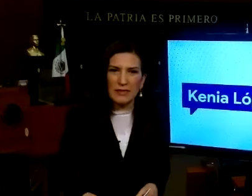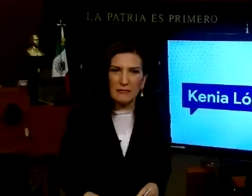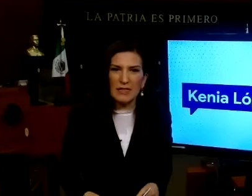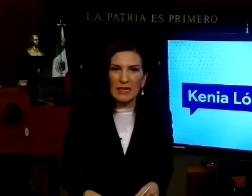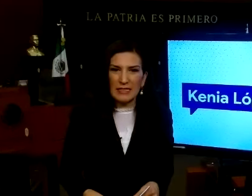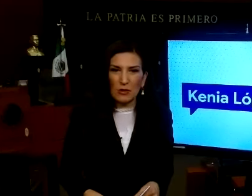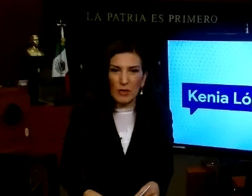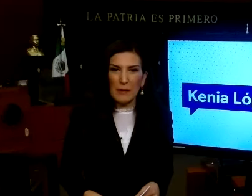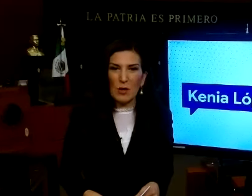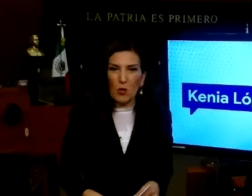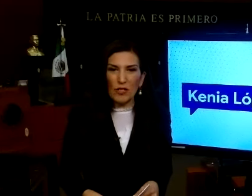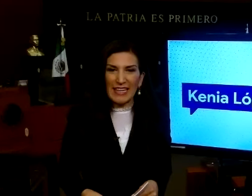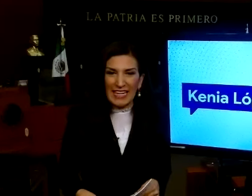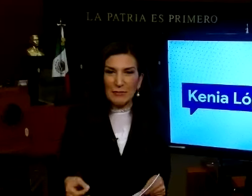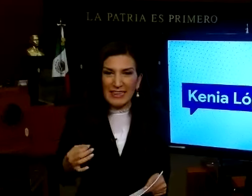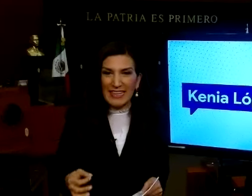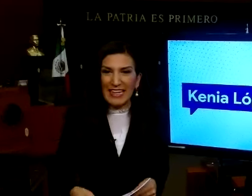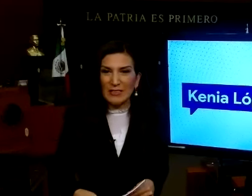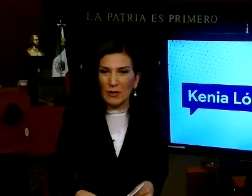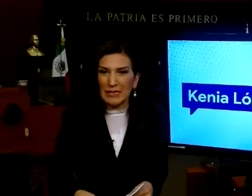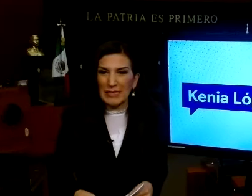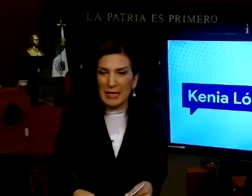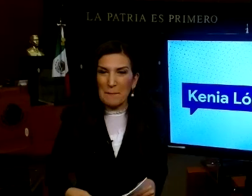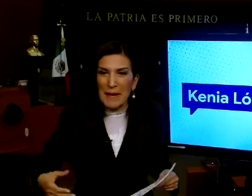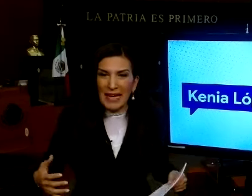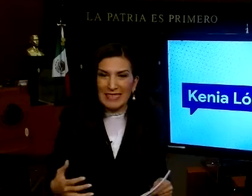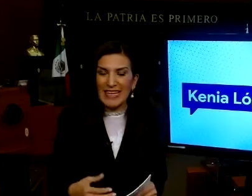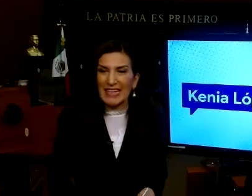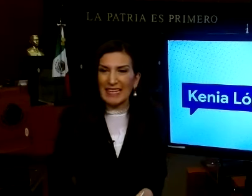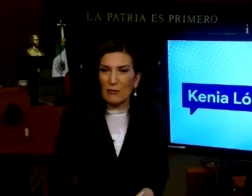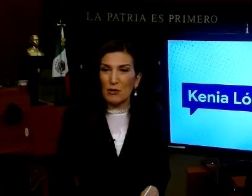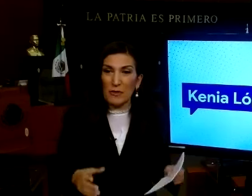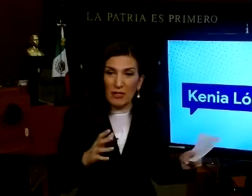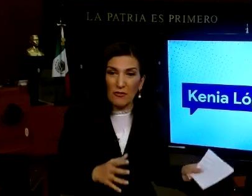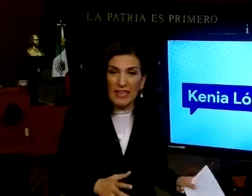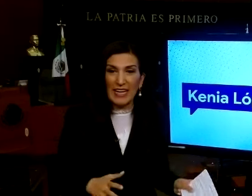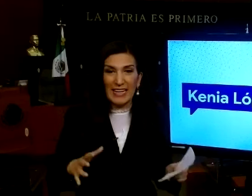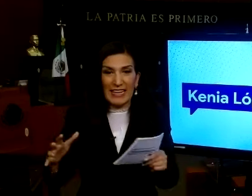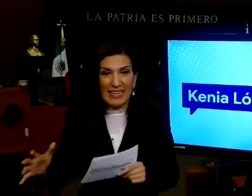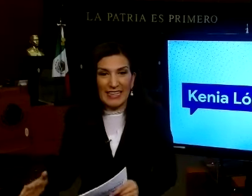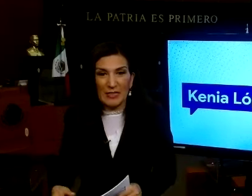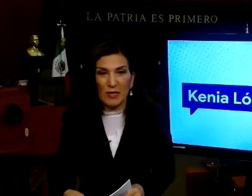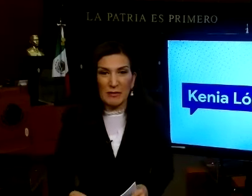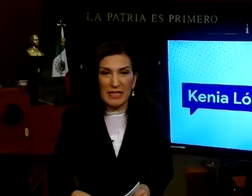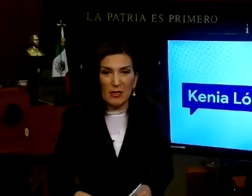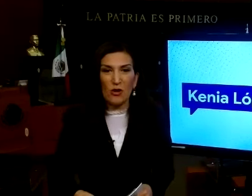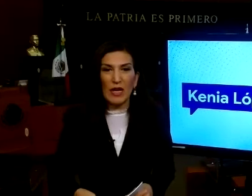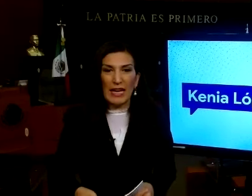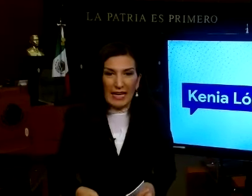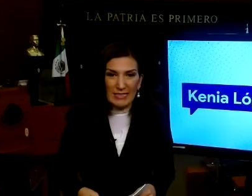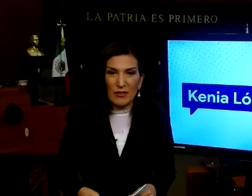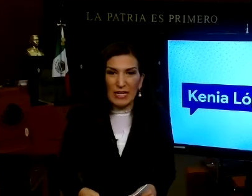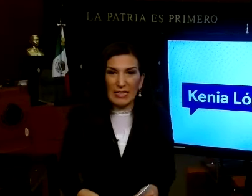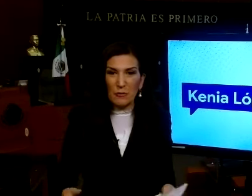tiene vergüenza. Sin duda, una de las mentiras con las que más se ha enredado el gobierno federal y el de la Ciudad de